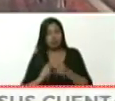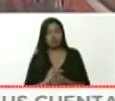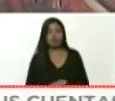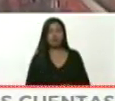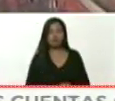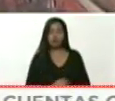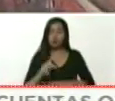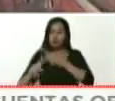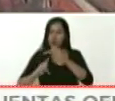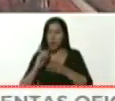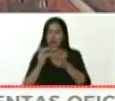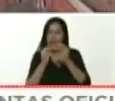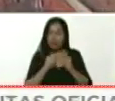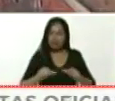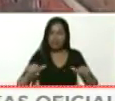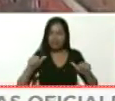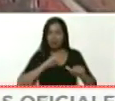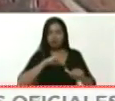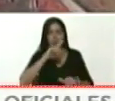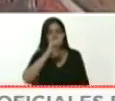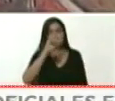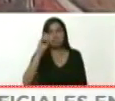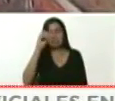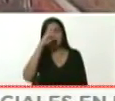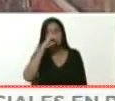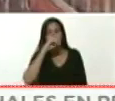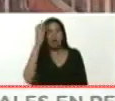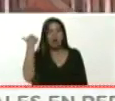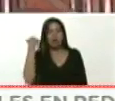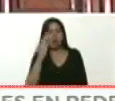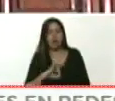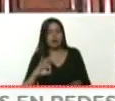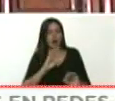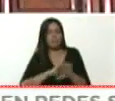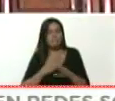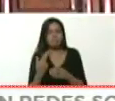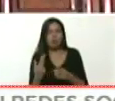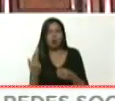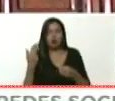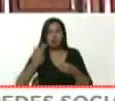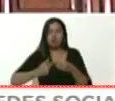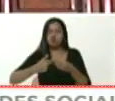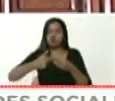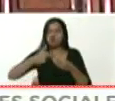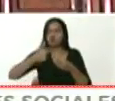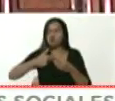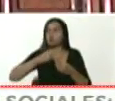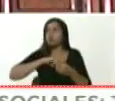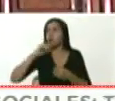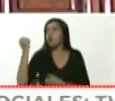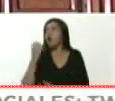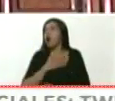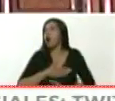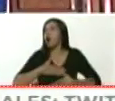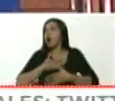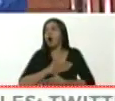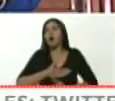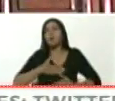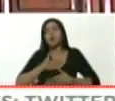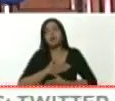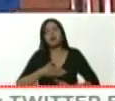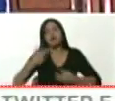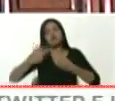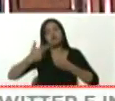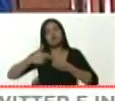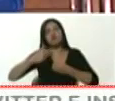produciendo en la tierra, cosa que no hicimos en 100 años, porque el chorro petrolero sustituyó la tierra. Y ahora